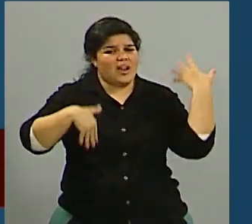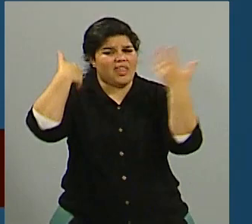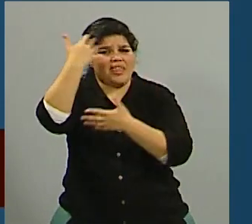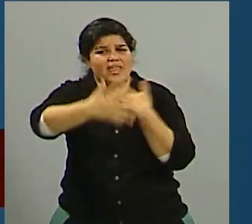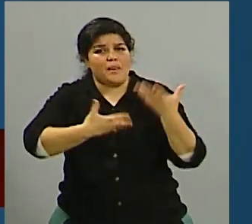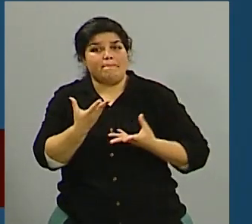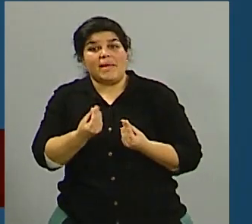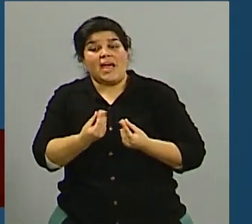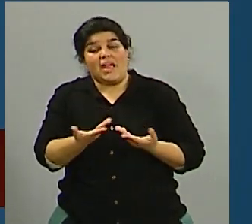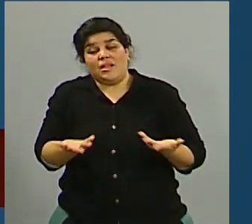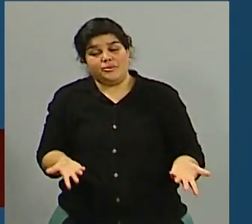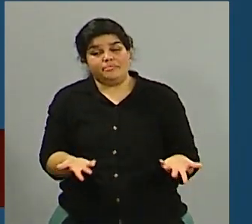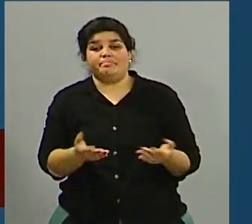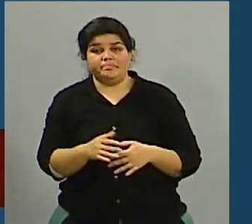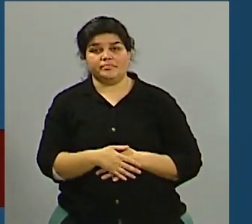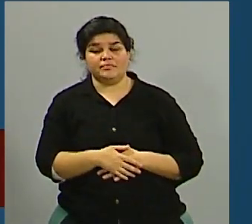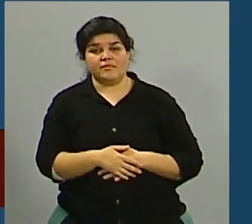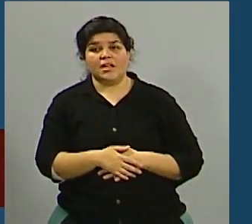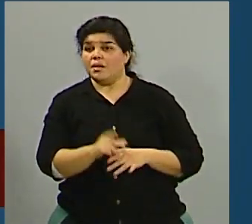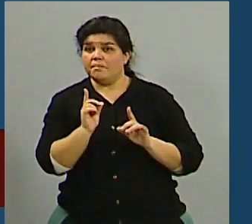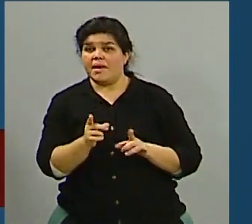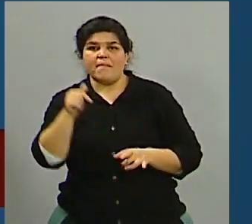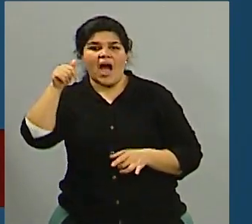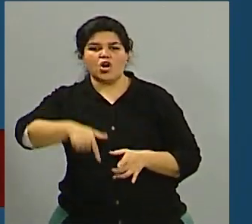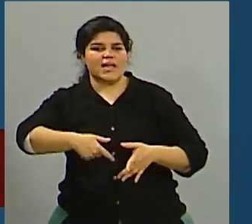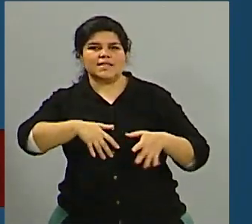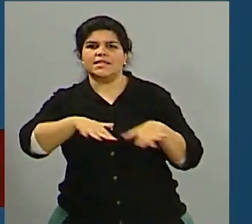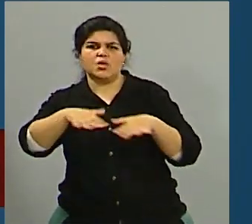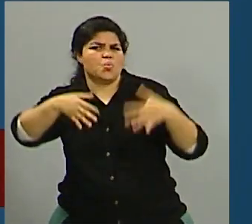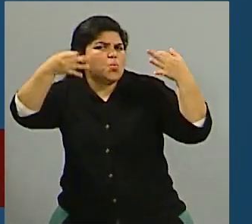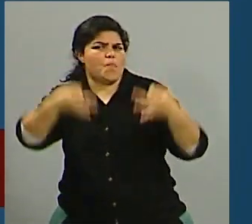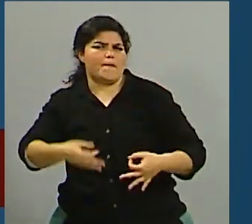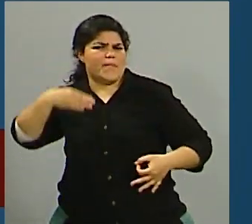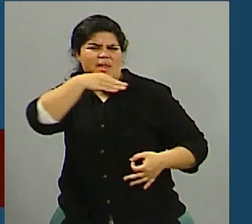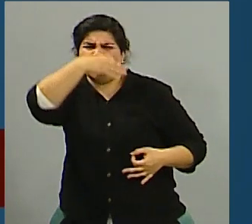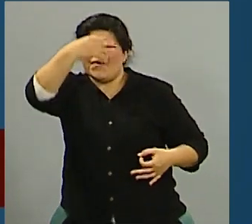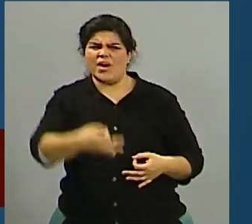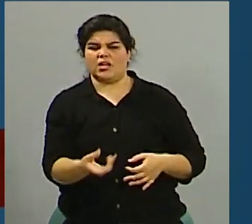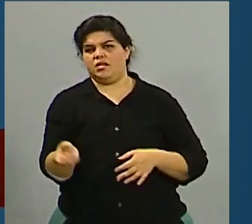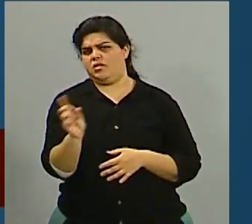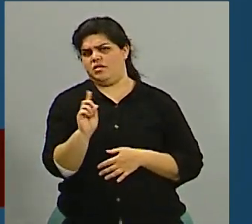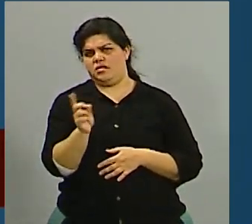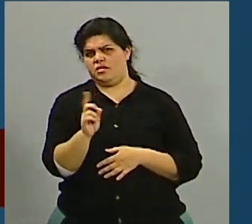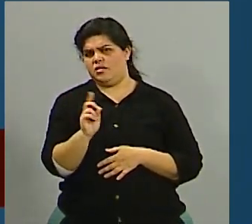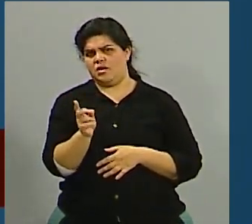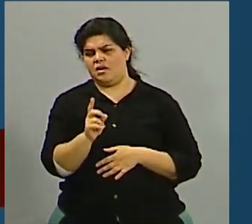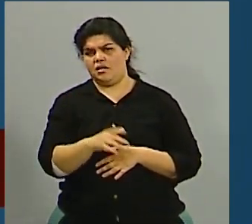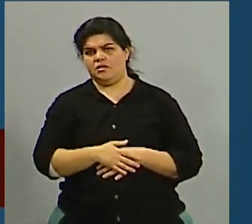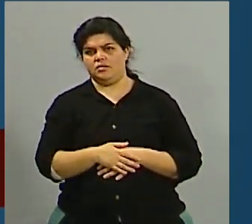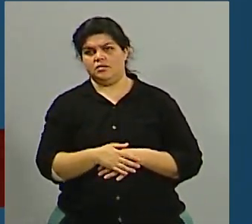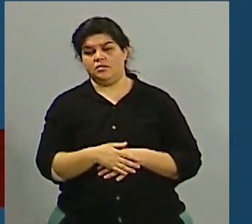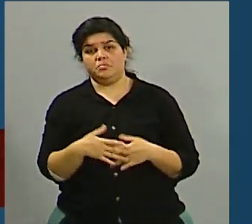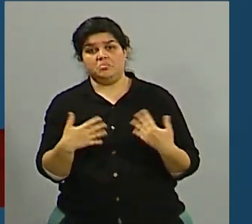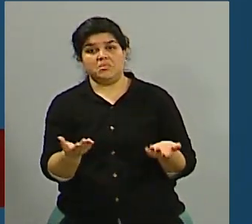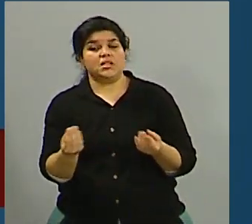Ahora, ¿no hay asidero? Sí, no podemos decir que la situación está fantástica, claramente no está fantástica. Tal cual. Pero el tema está,